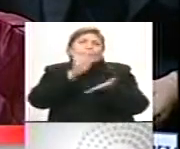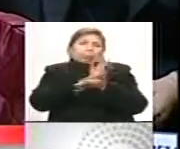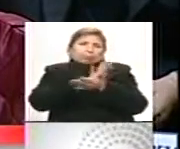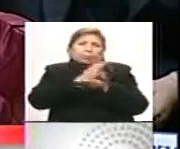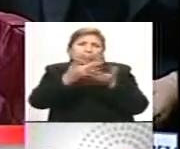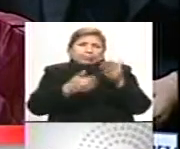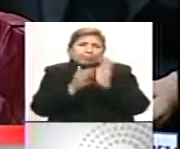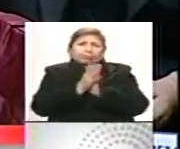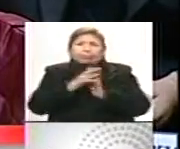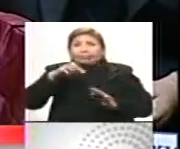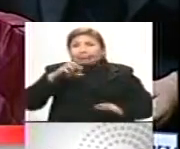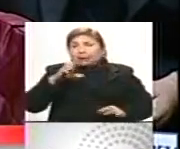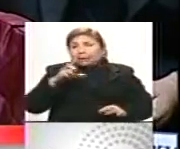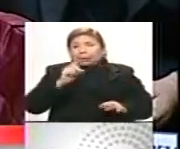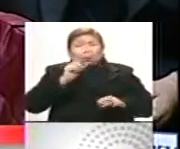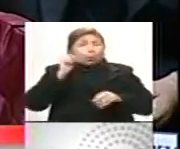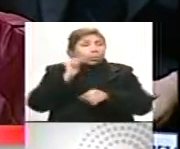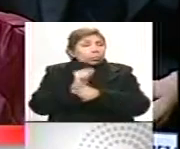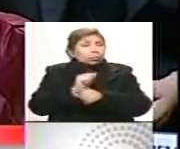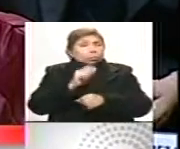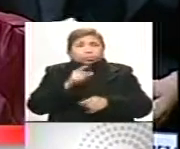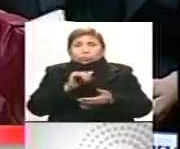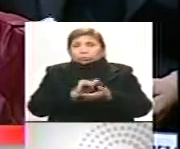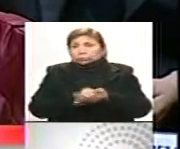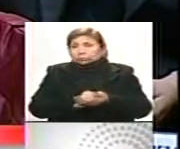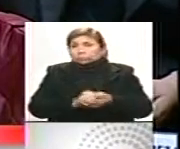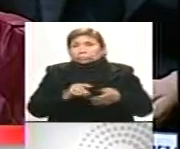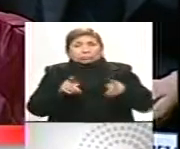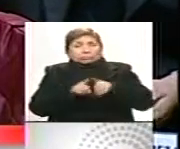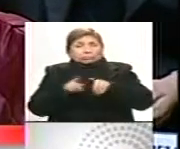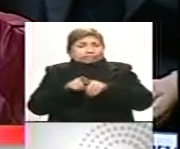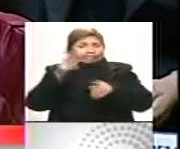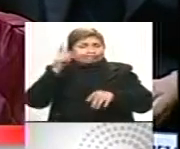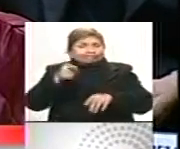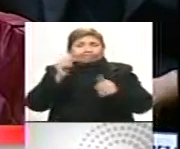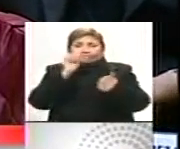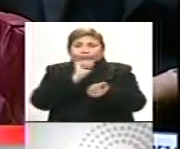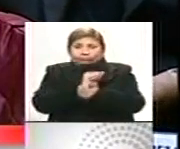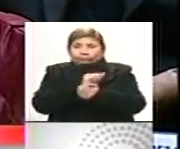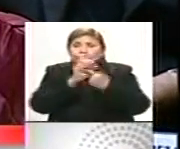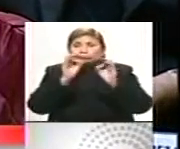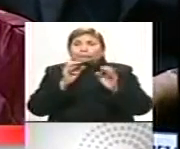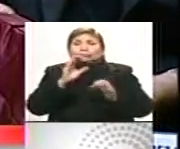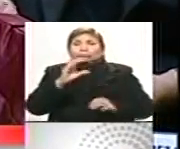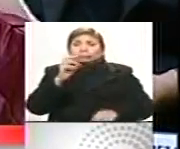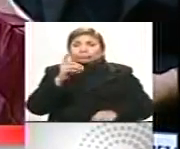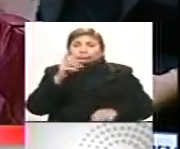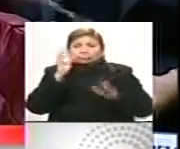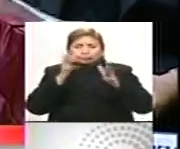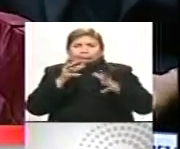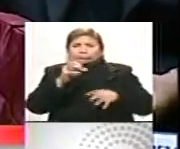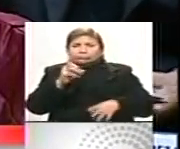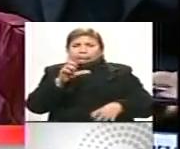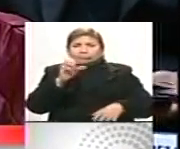no haber sido indultado o amnistiado como consecuencia de una condena por la comisión de un delito doloso